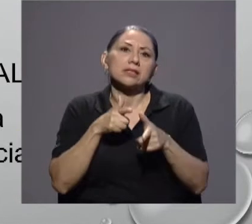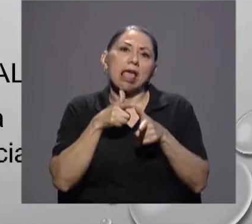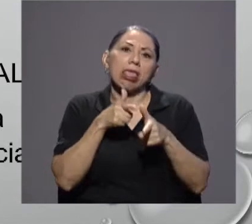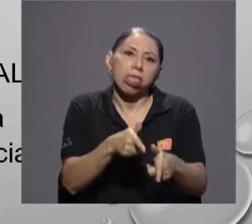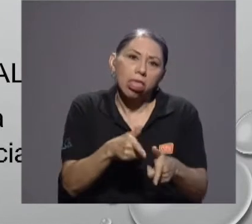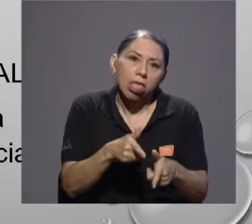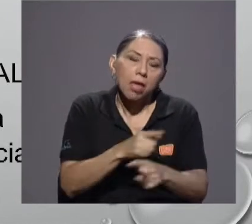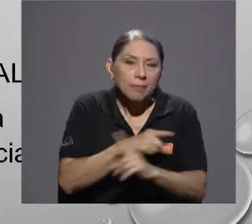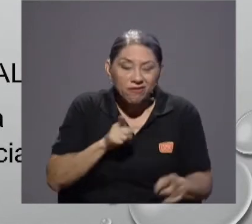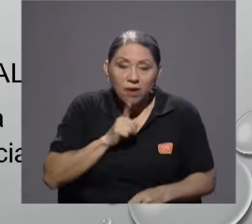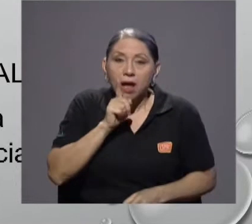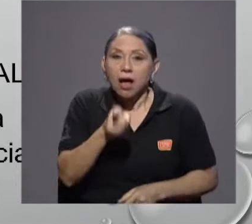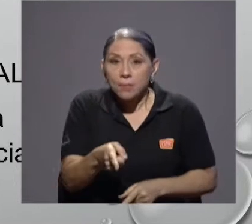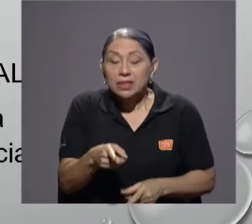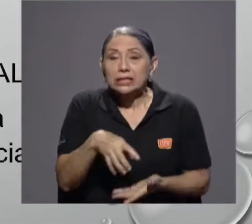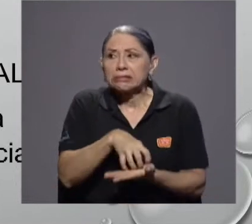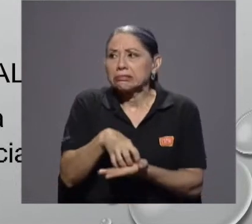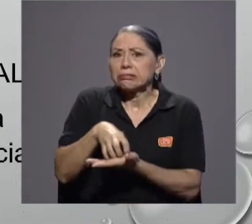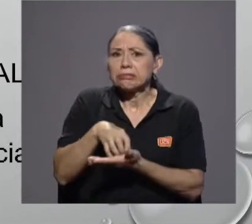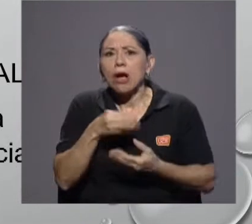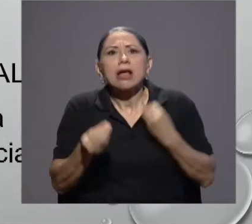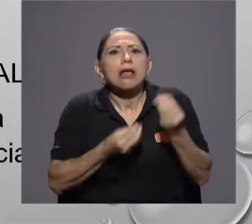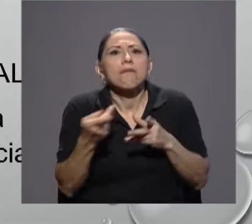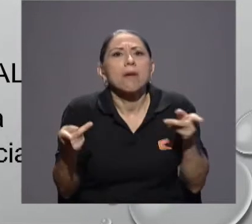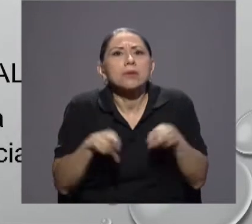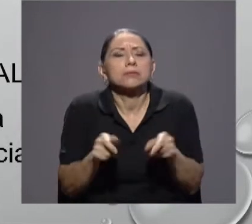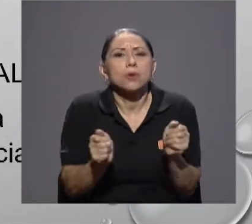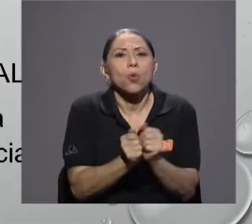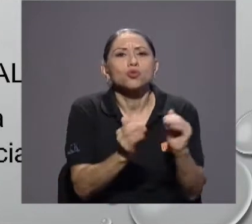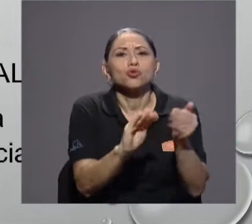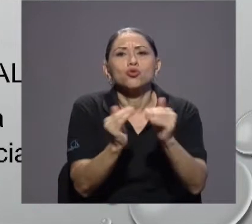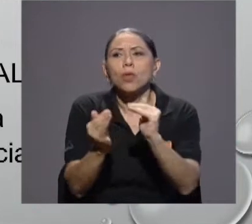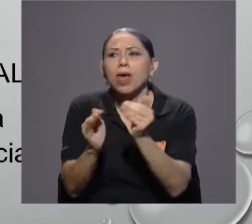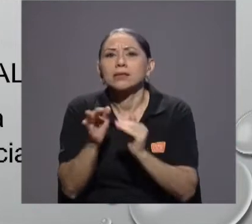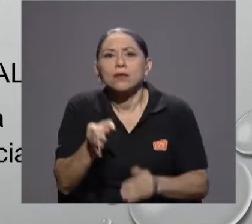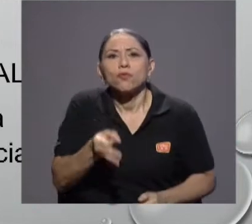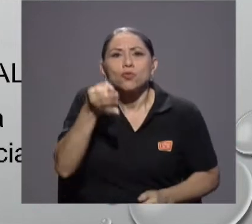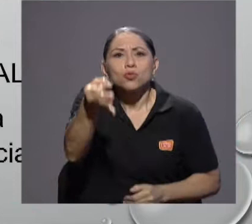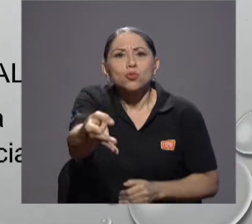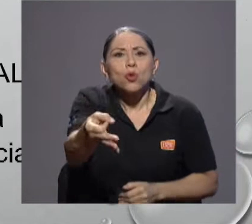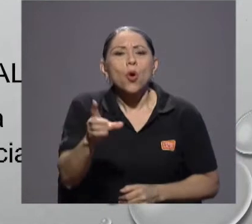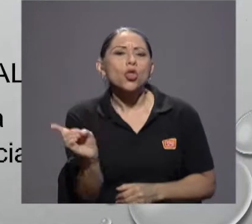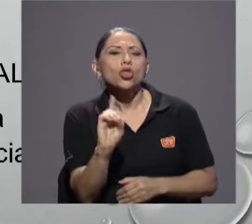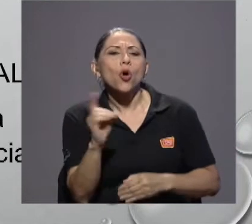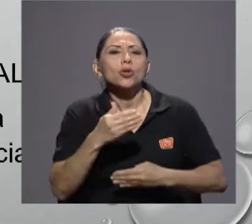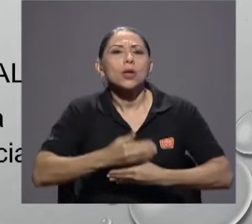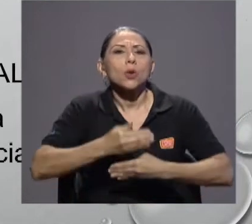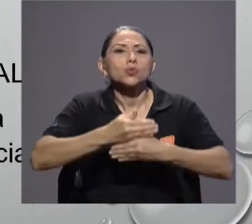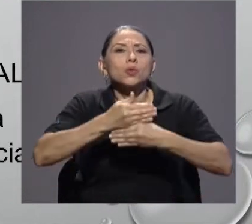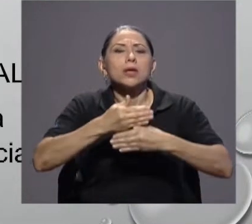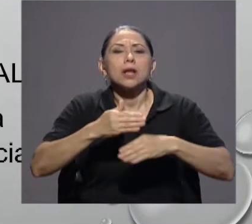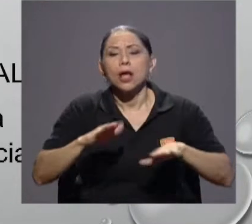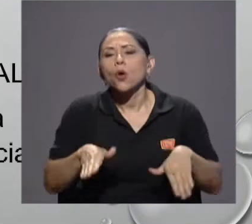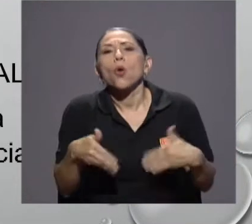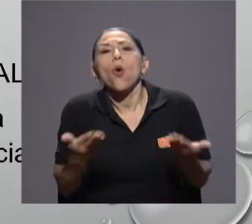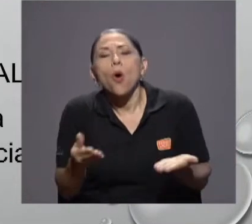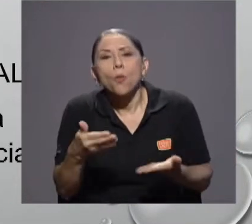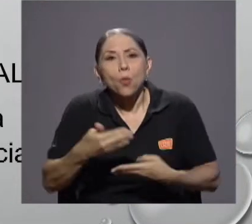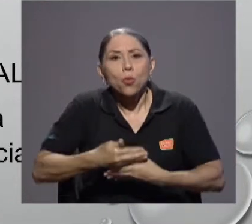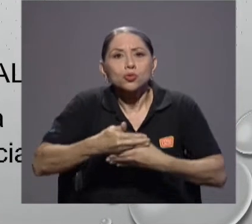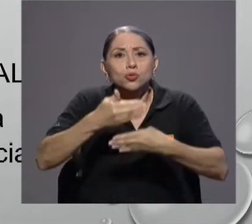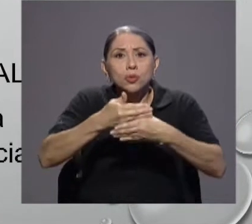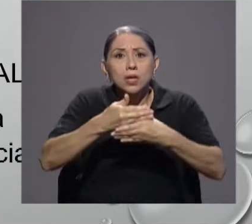hay una incertidumbre de cómo van a ser las ciudades del futuro, dónde se debe construir, cómo se debe construir. Seguirán habiendo centros